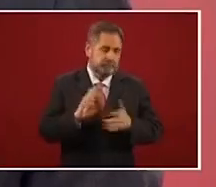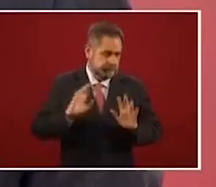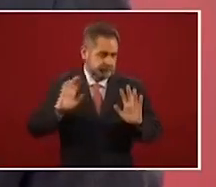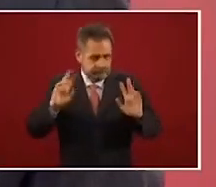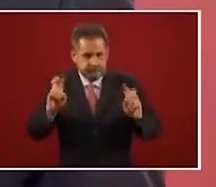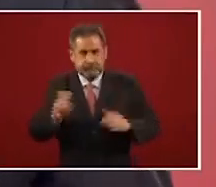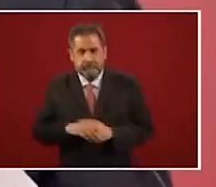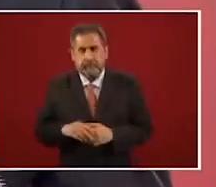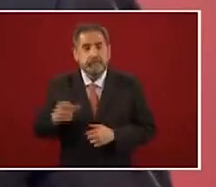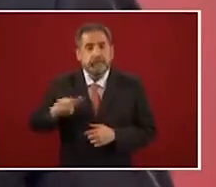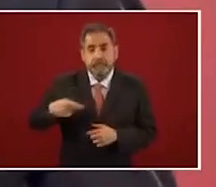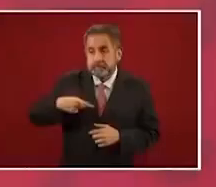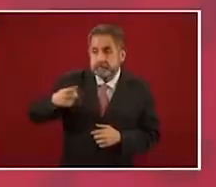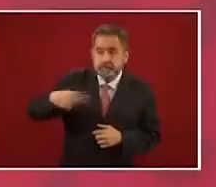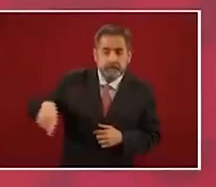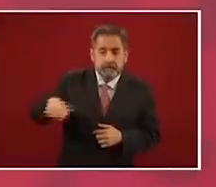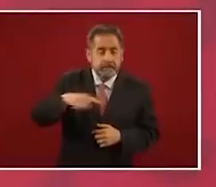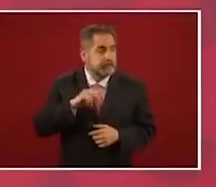y la gente